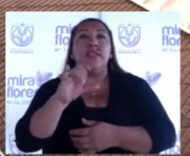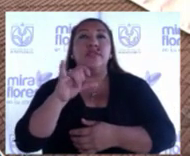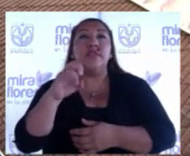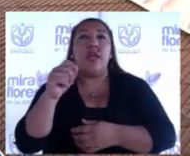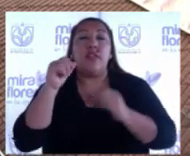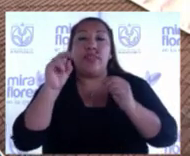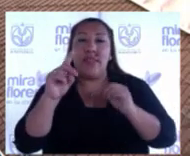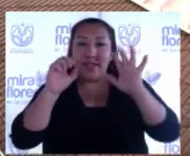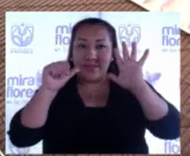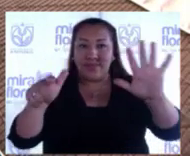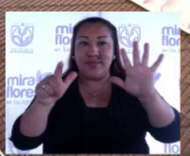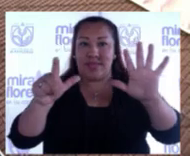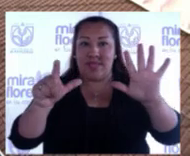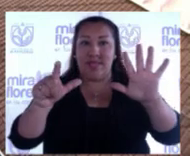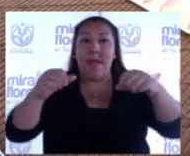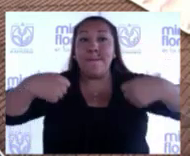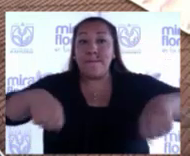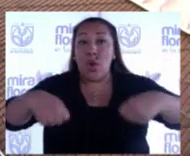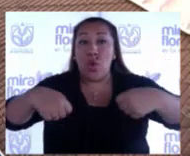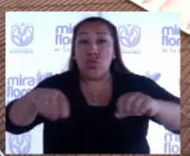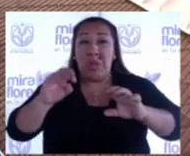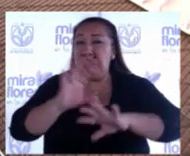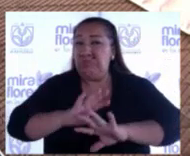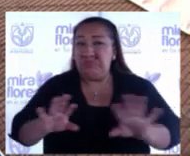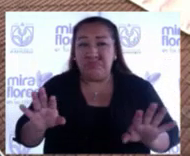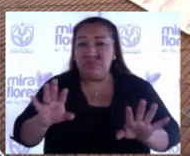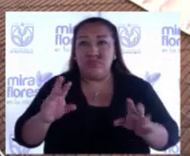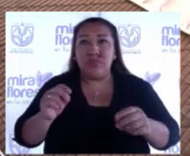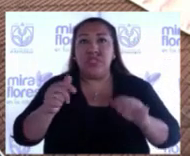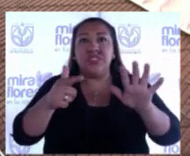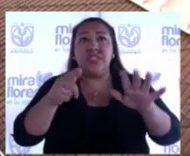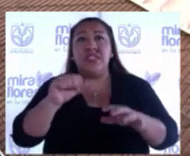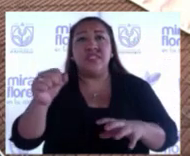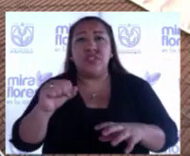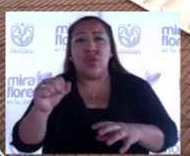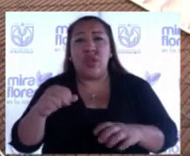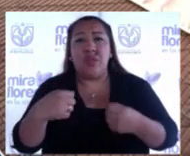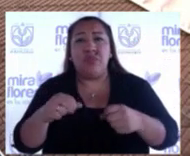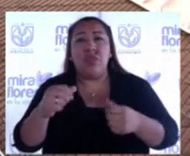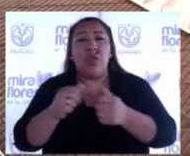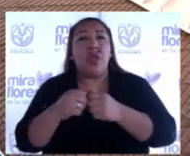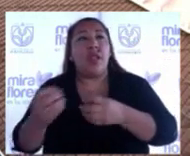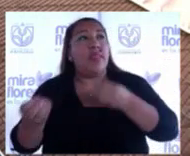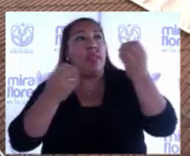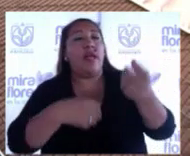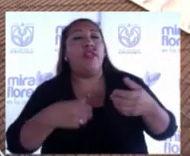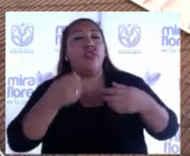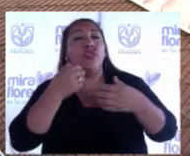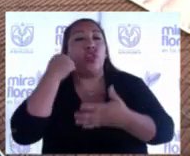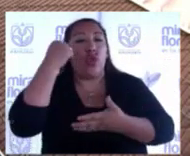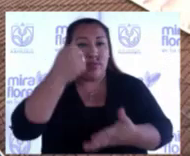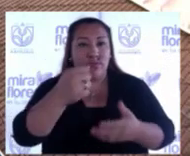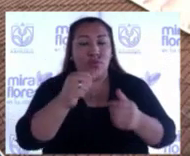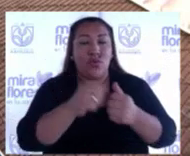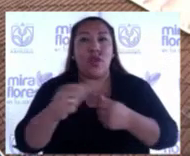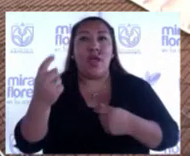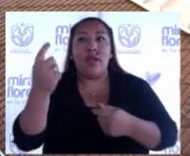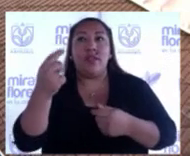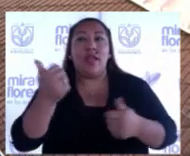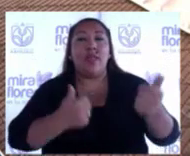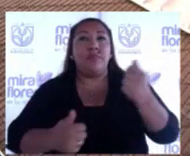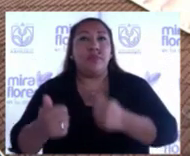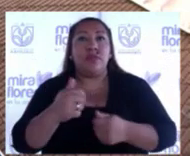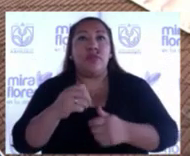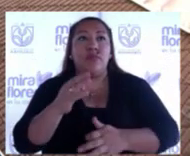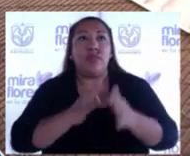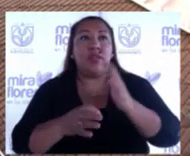de 7 motocicletas dadas de baja, cuyo valor asciende a 7 soles, acorde con lo indicado en la resolución de Gerencia de Administración y